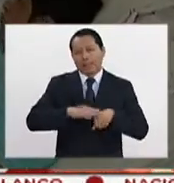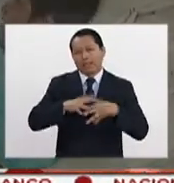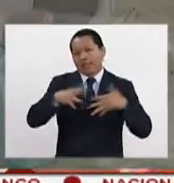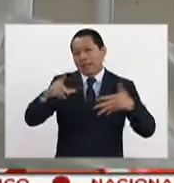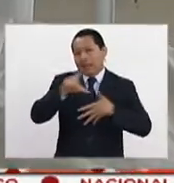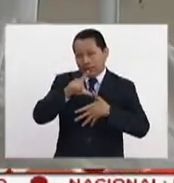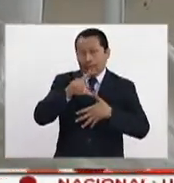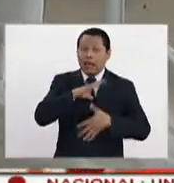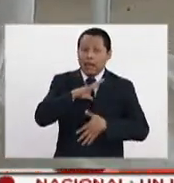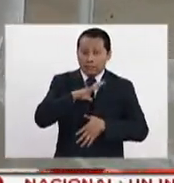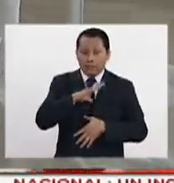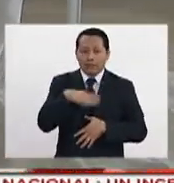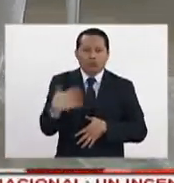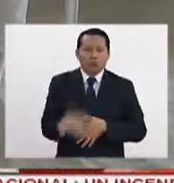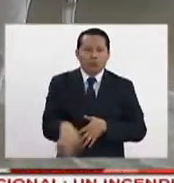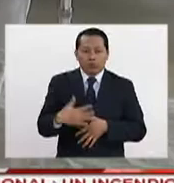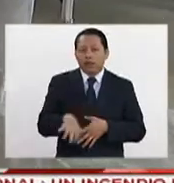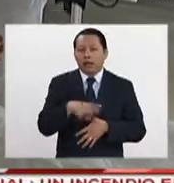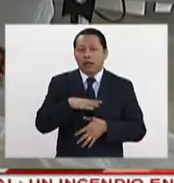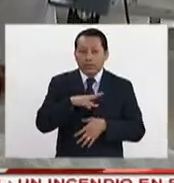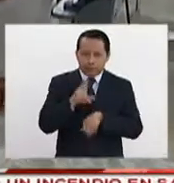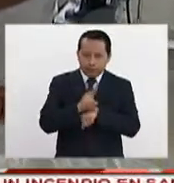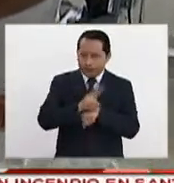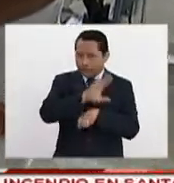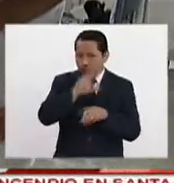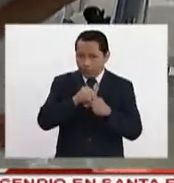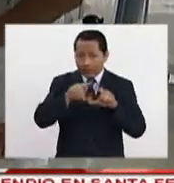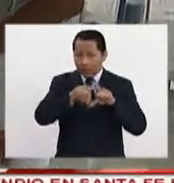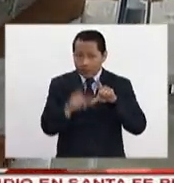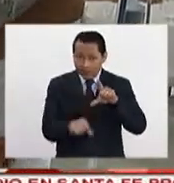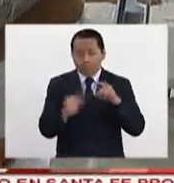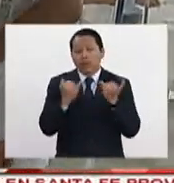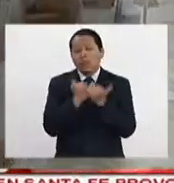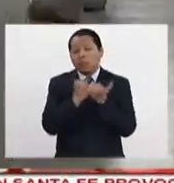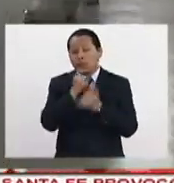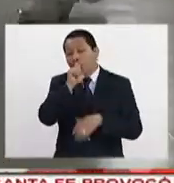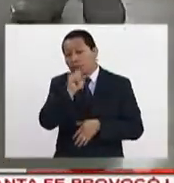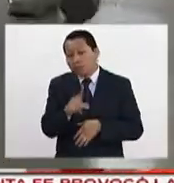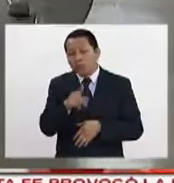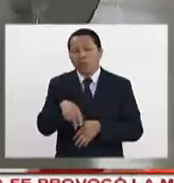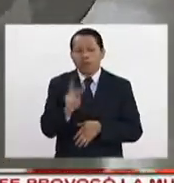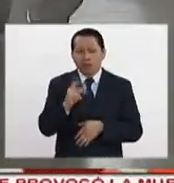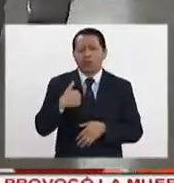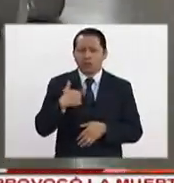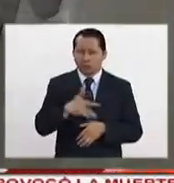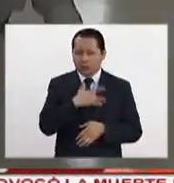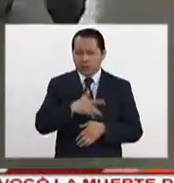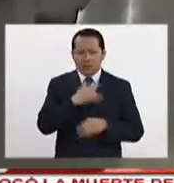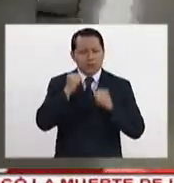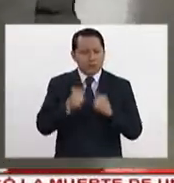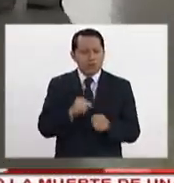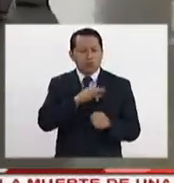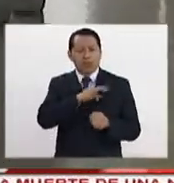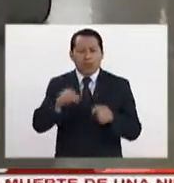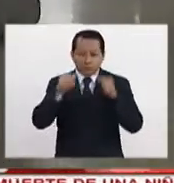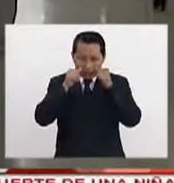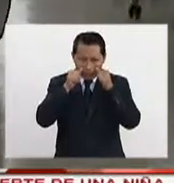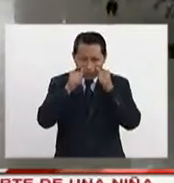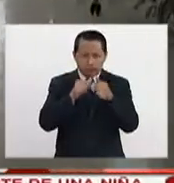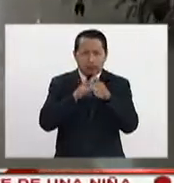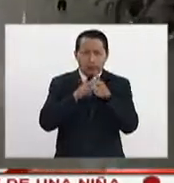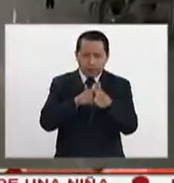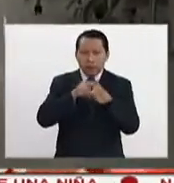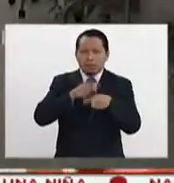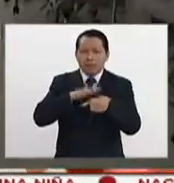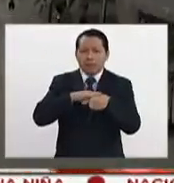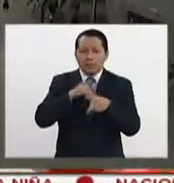tiene cobertura en todo el territorio nacional, pero estoy convencido que vamos a dar continuidad a las